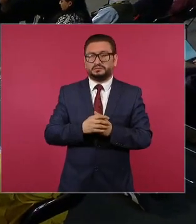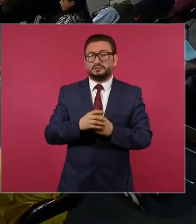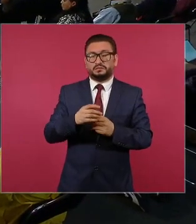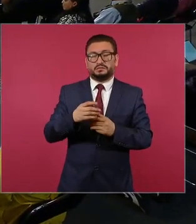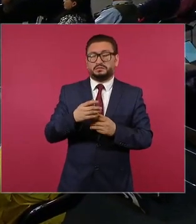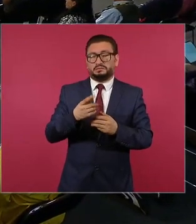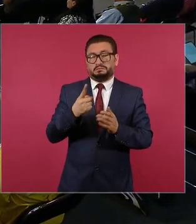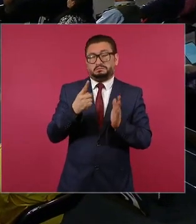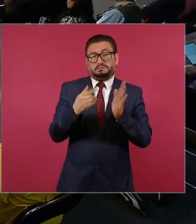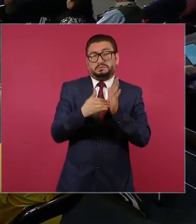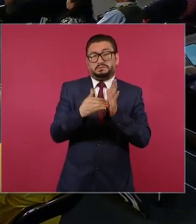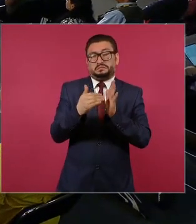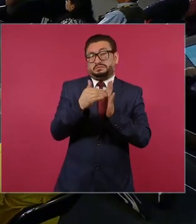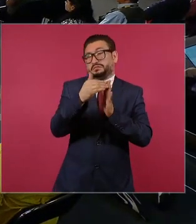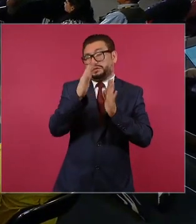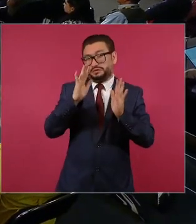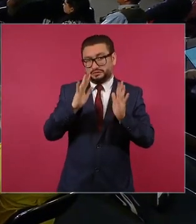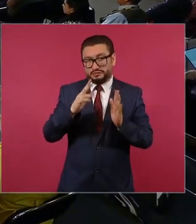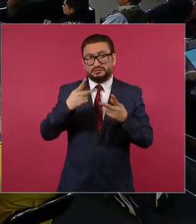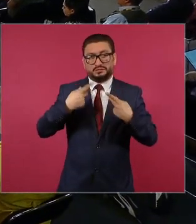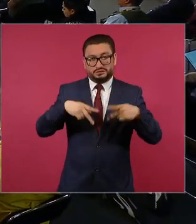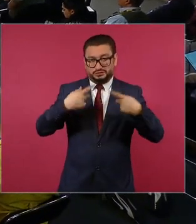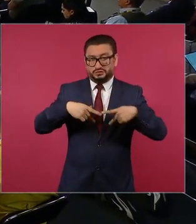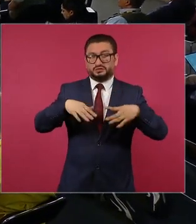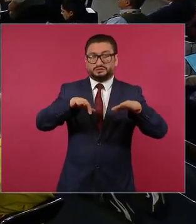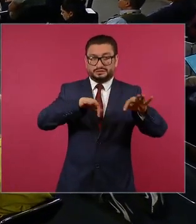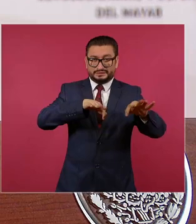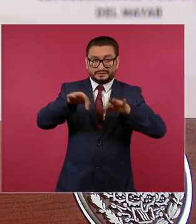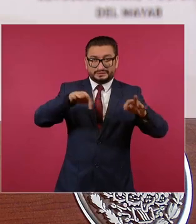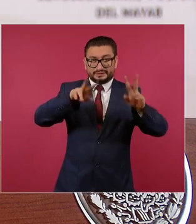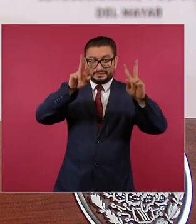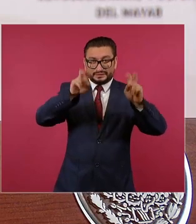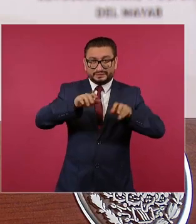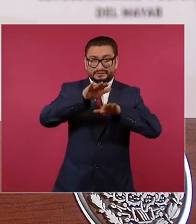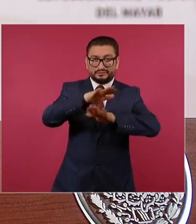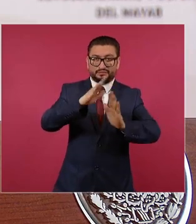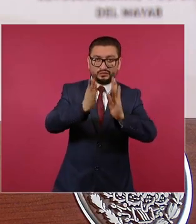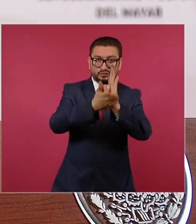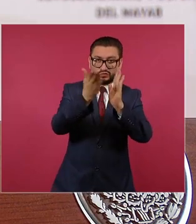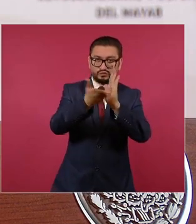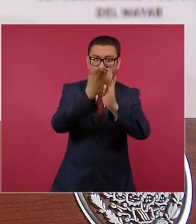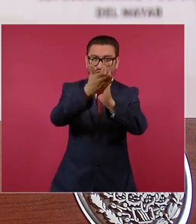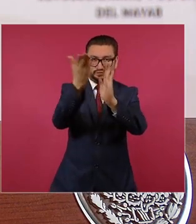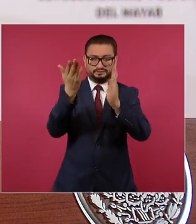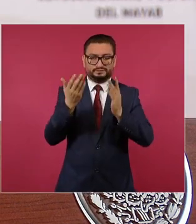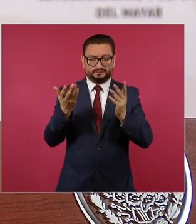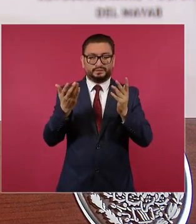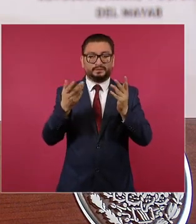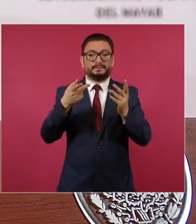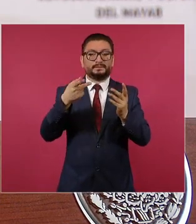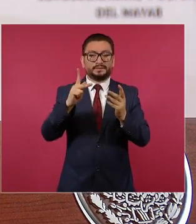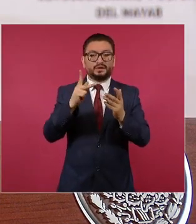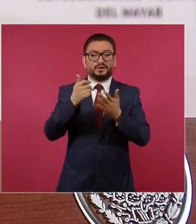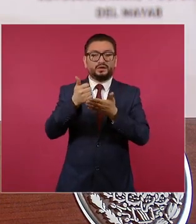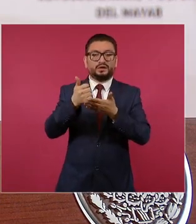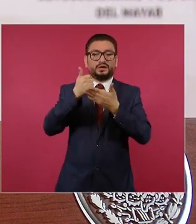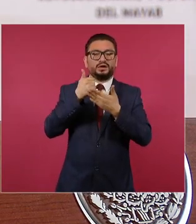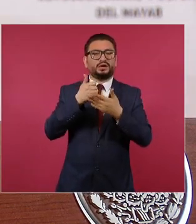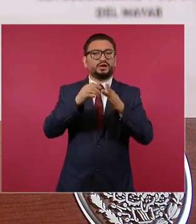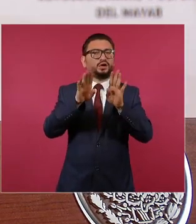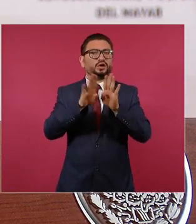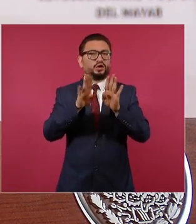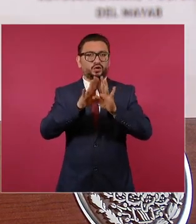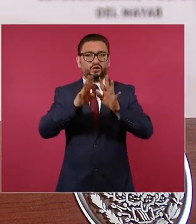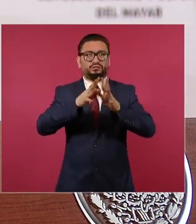miles, si no es que millones de trabajadores de la construcción, que nos han ayudado a construir